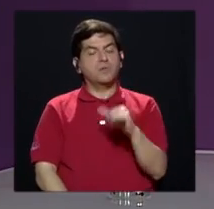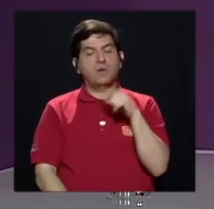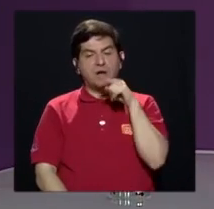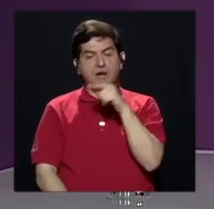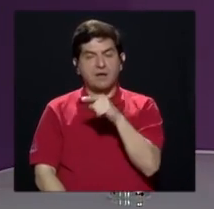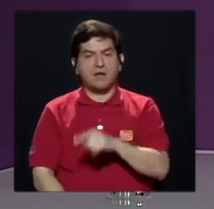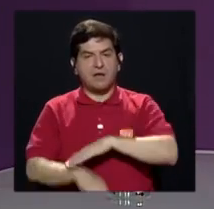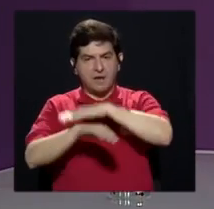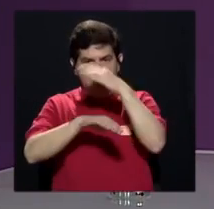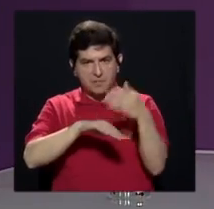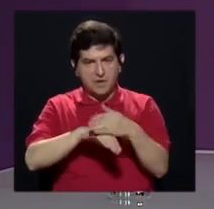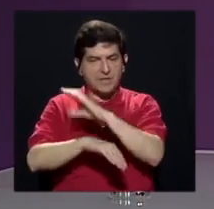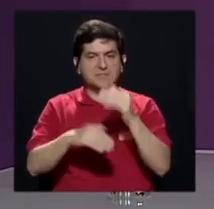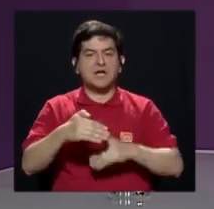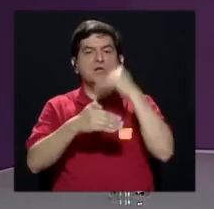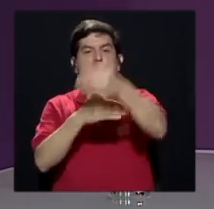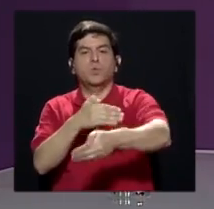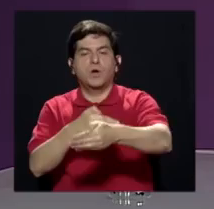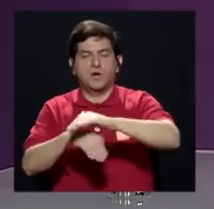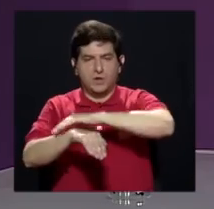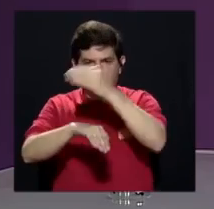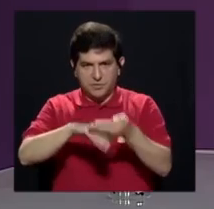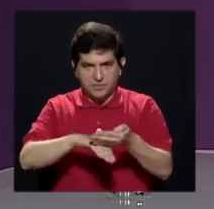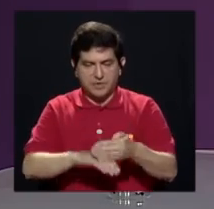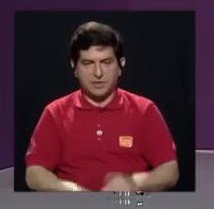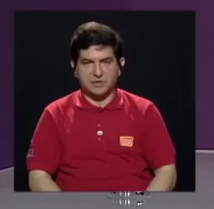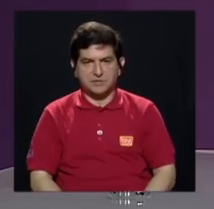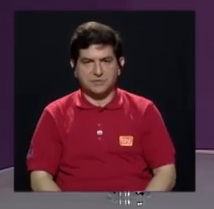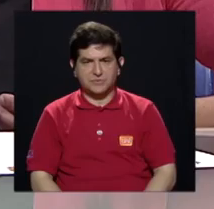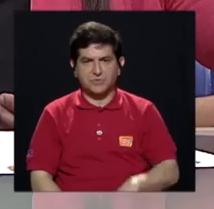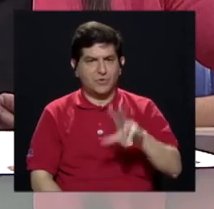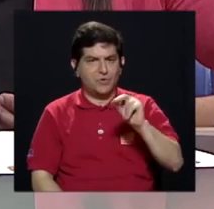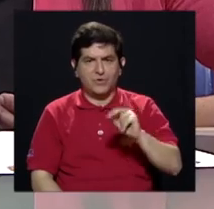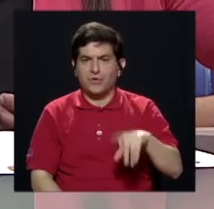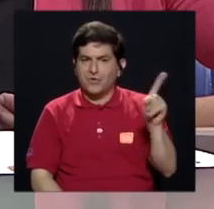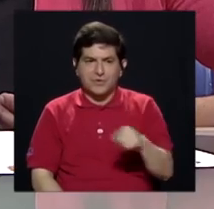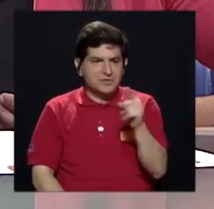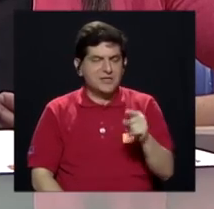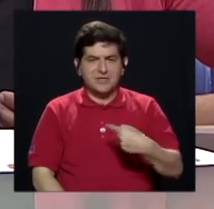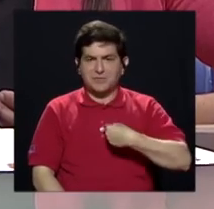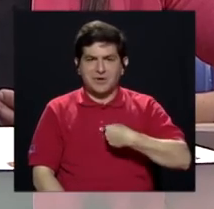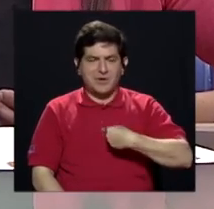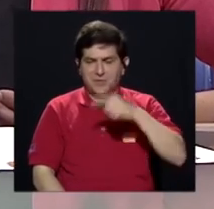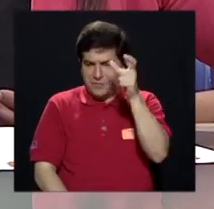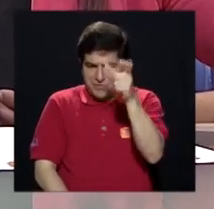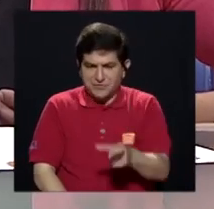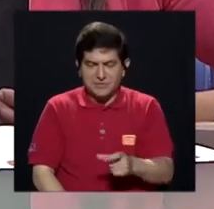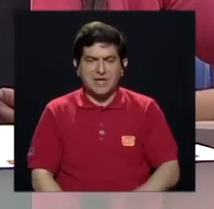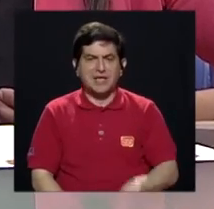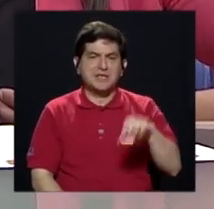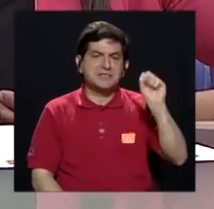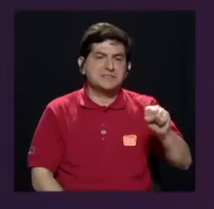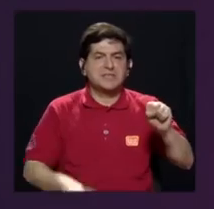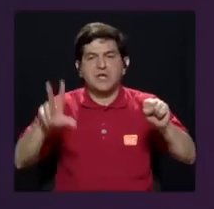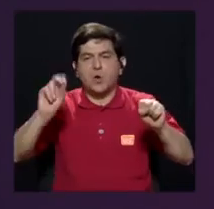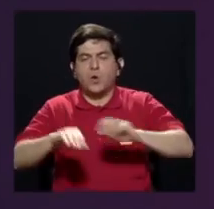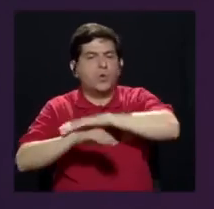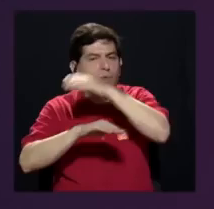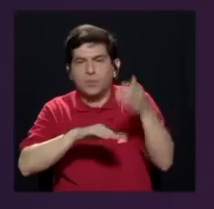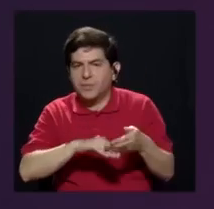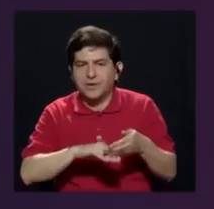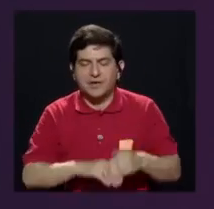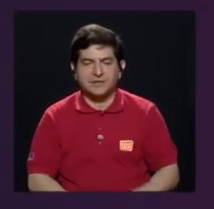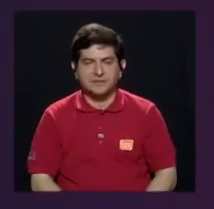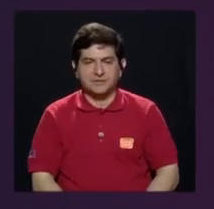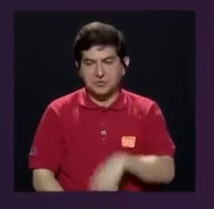embarazada y después del embarazo porque no se deja de ser quien es solo porque estoy embarazada o no estoy entonces ese ser